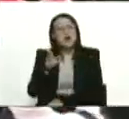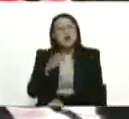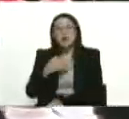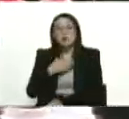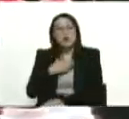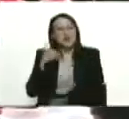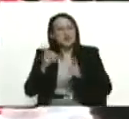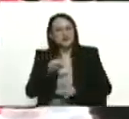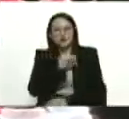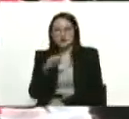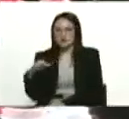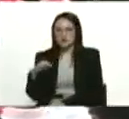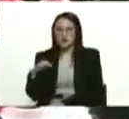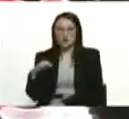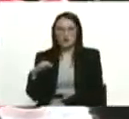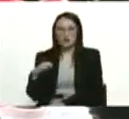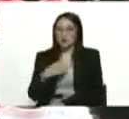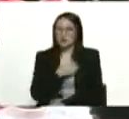decisiones solo.